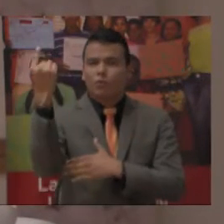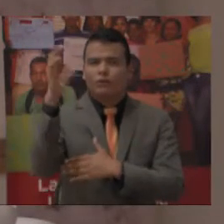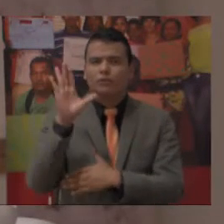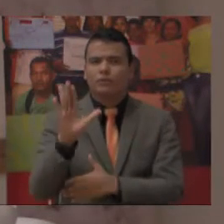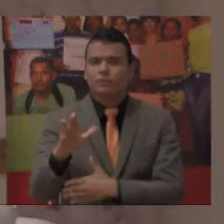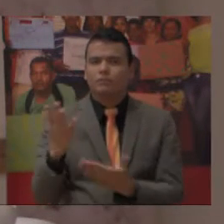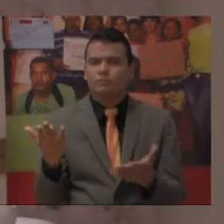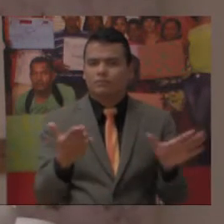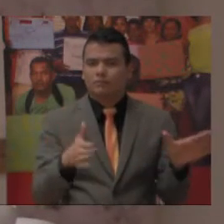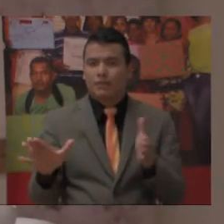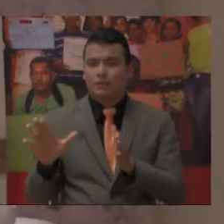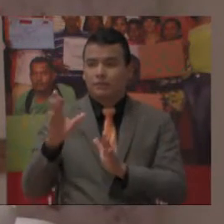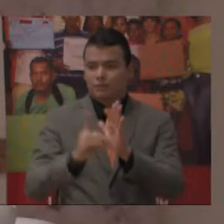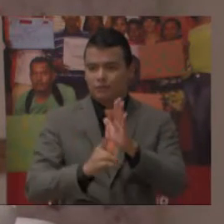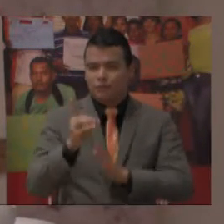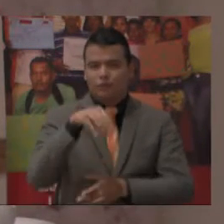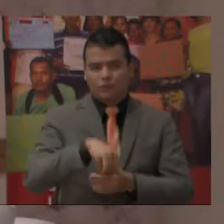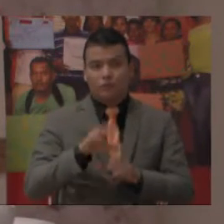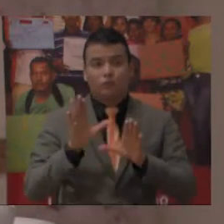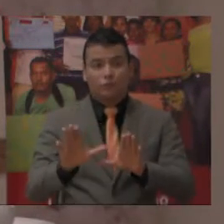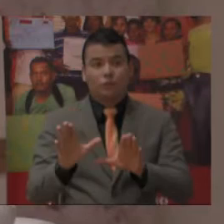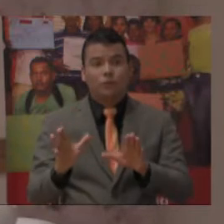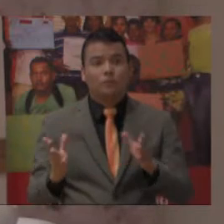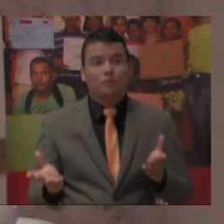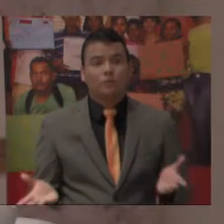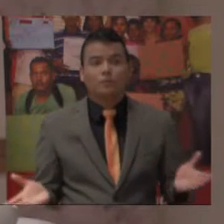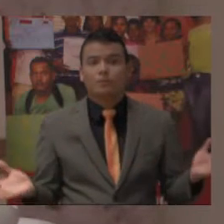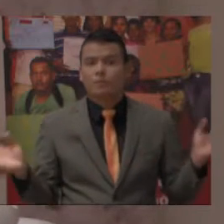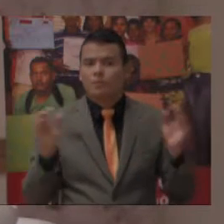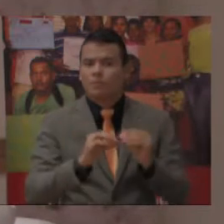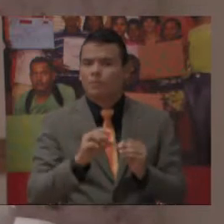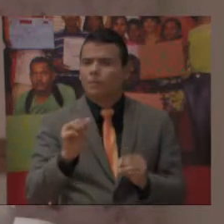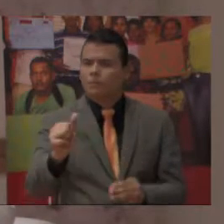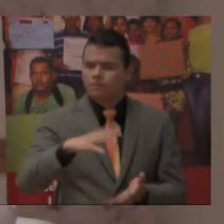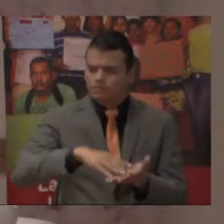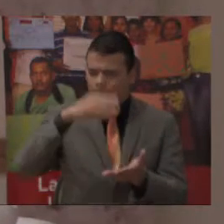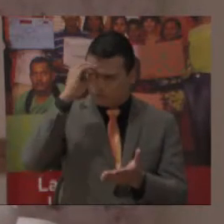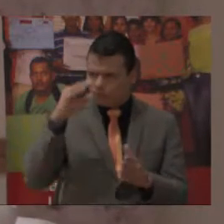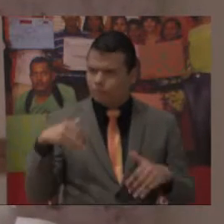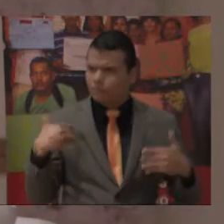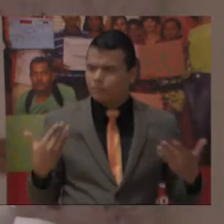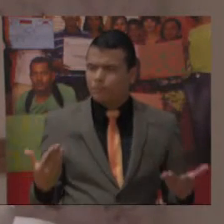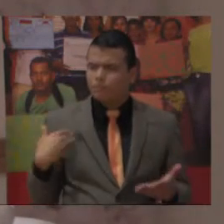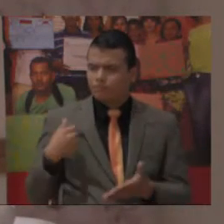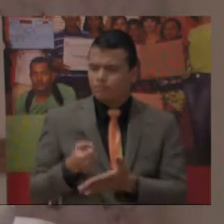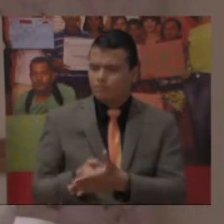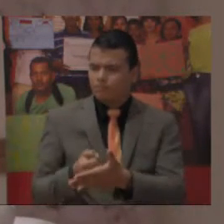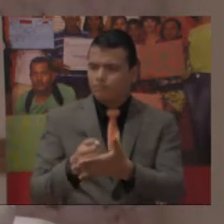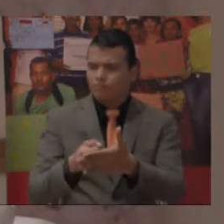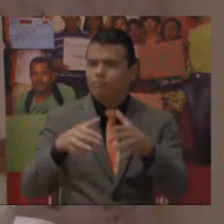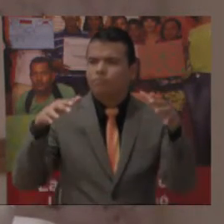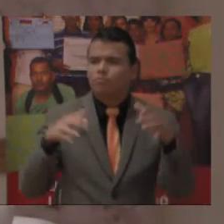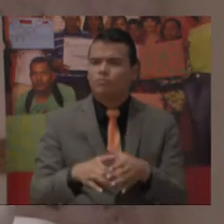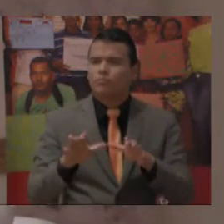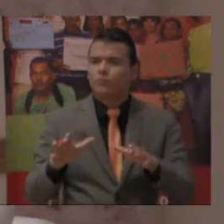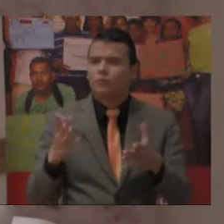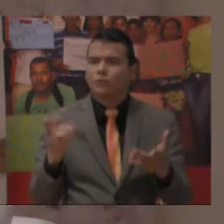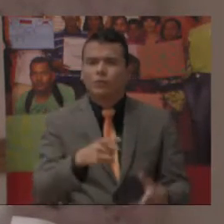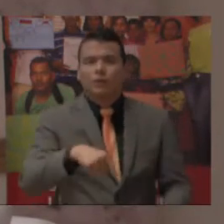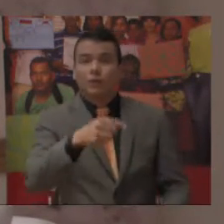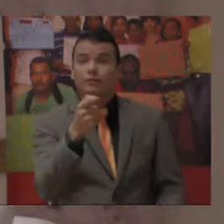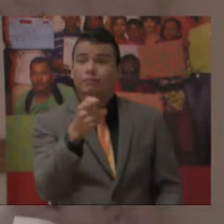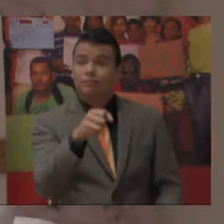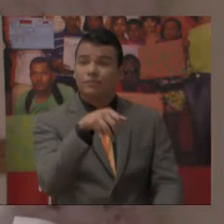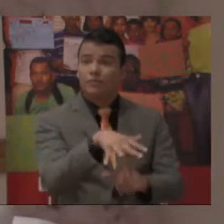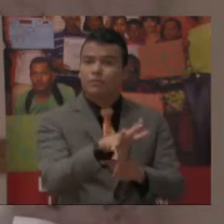en los planes de desarrollo. ¿Cuál es el aprendizaje que usted tiene trabajando de la mano con esta población en condición de vulnerabilidad